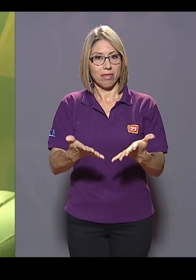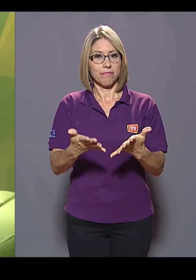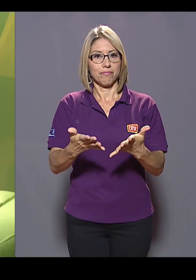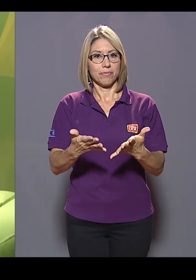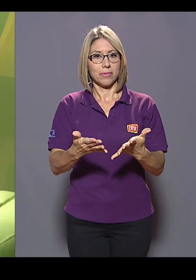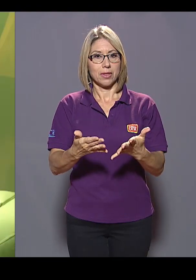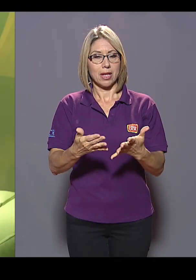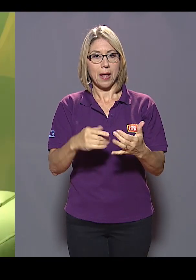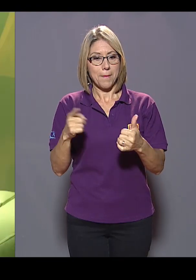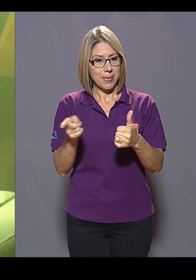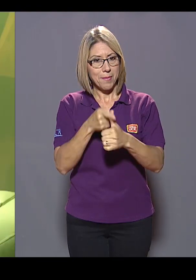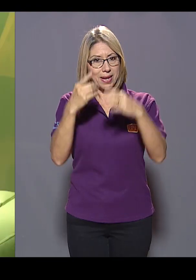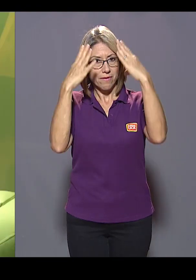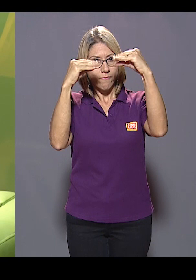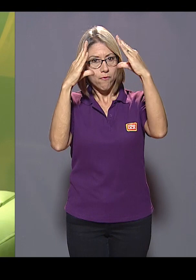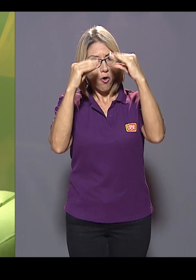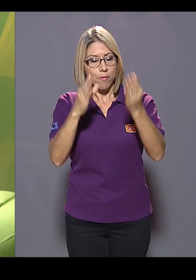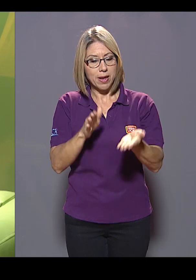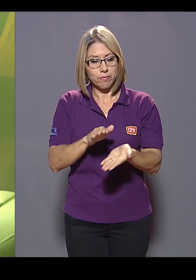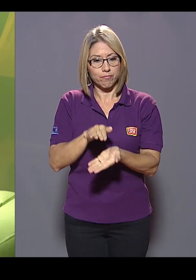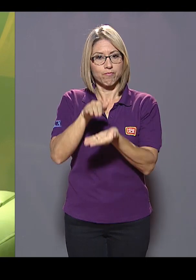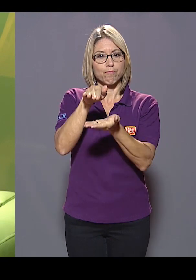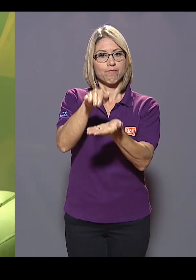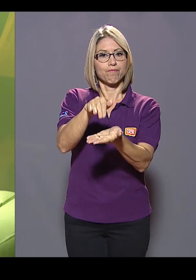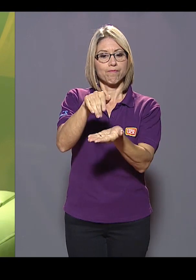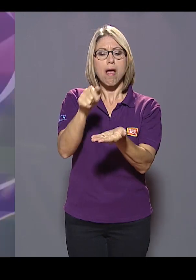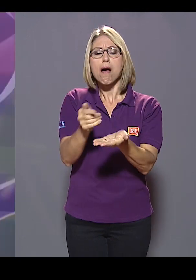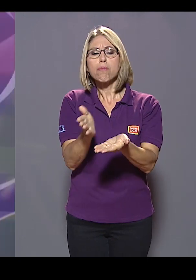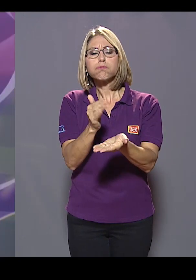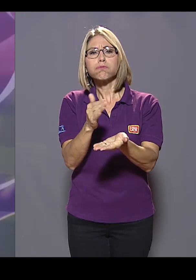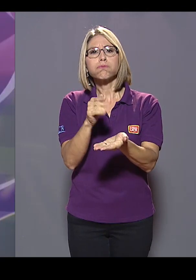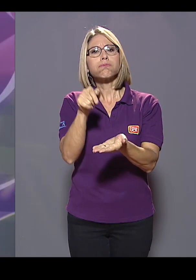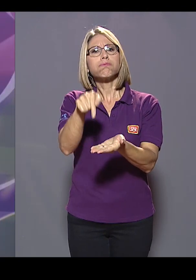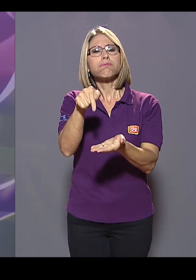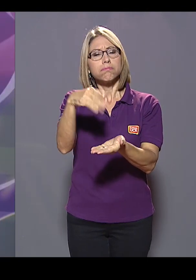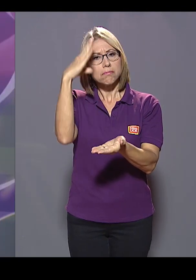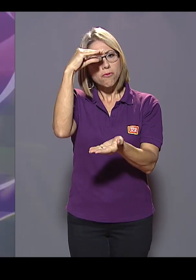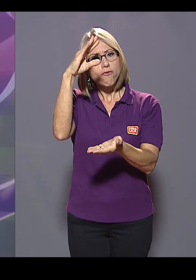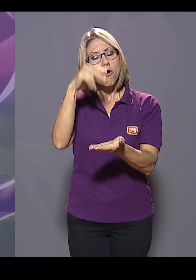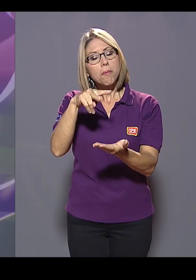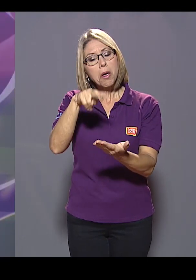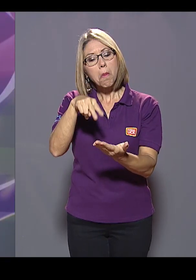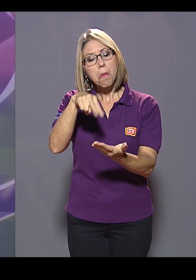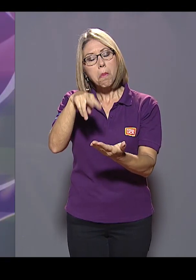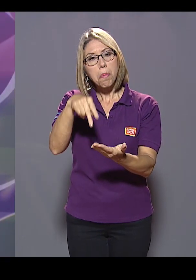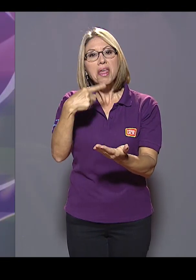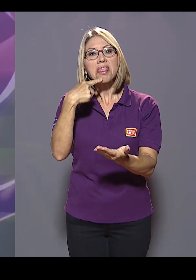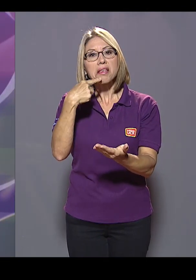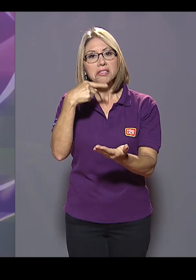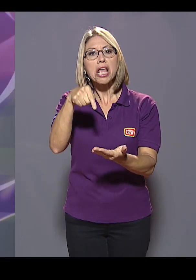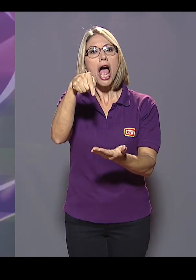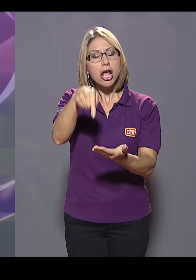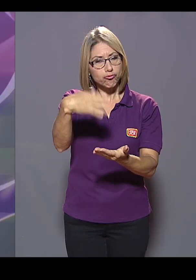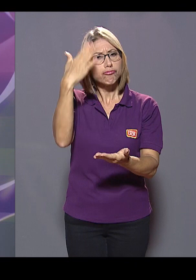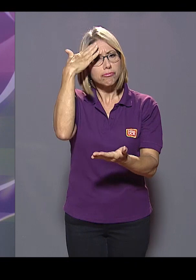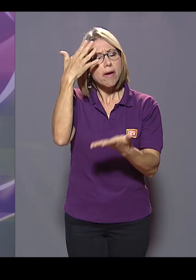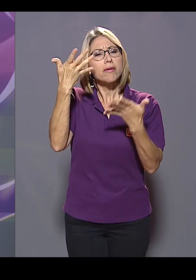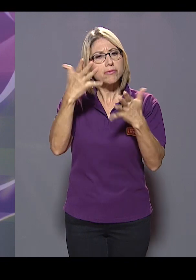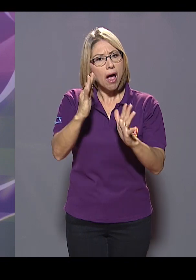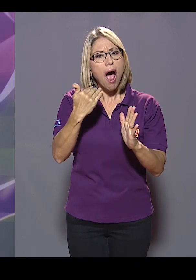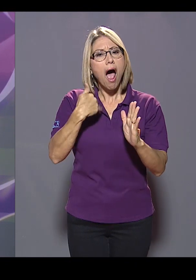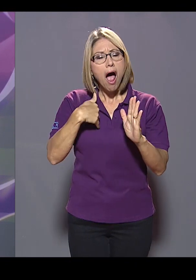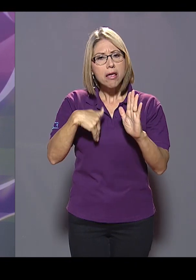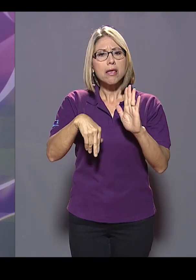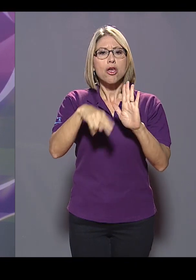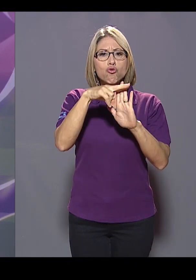Entonces, ese informe lo que mencionaba es que se conoce que hay toda una